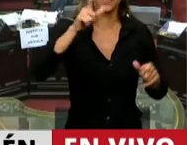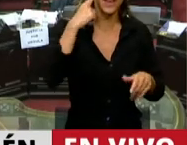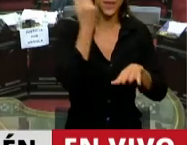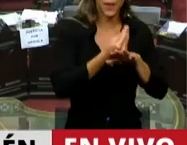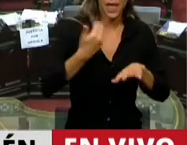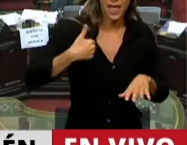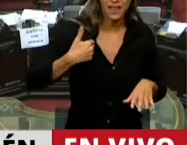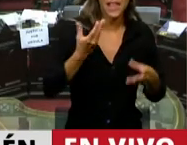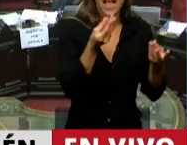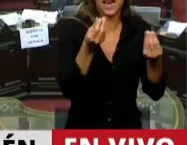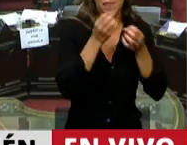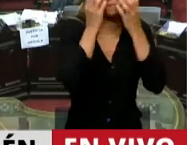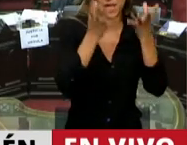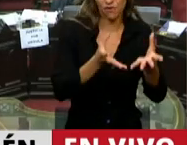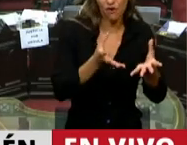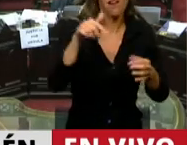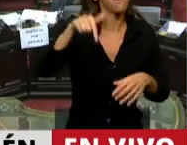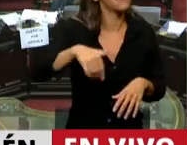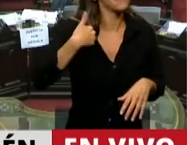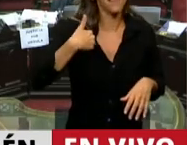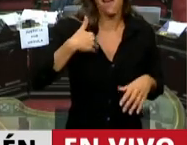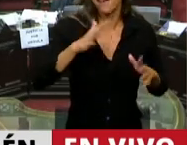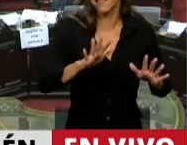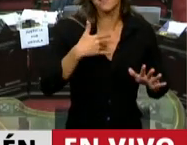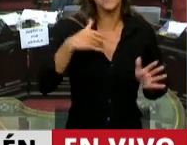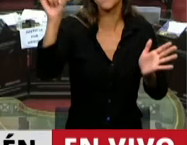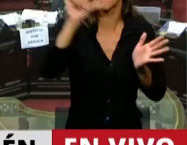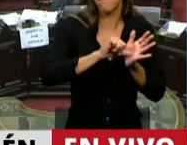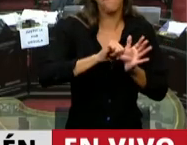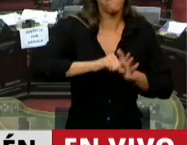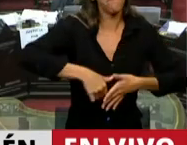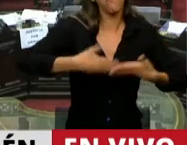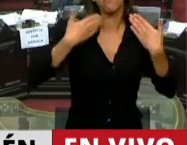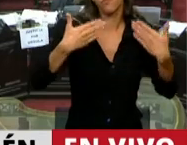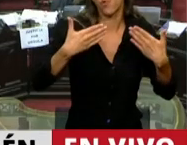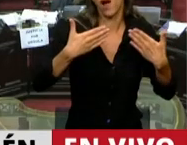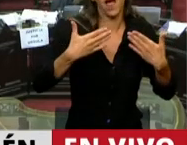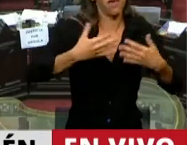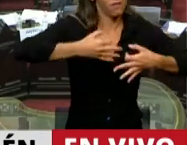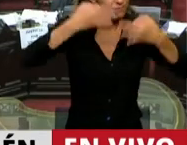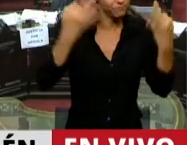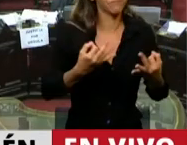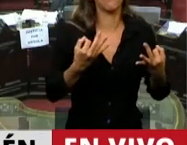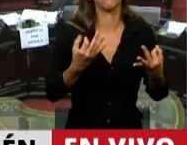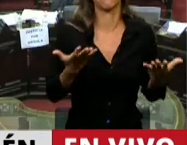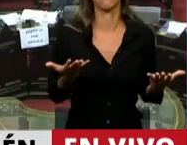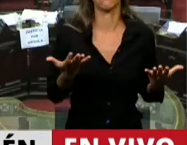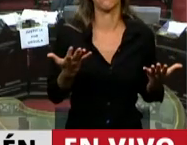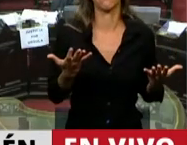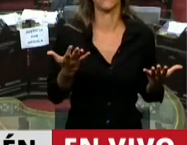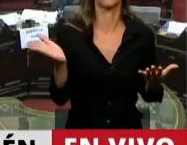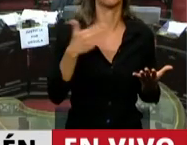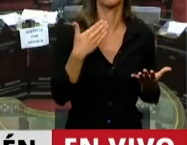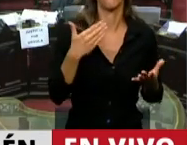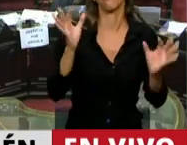de las oportunidades. Somos el país de las oportunidades. Hasta los más necios saben que